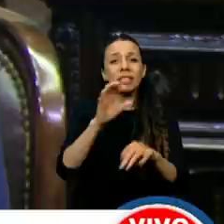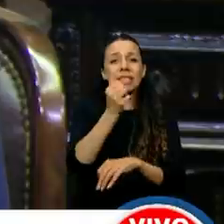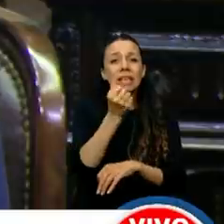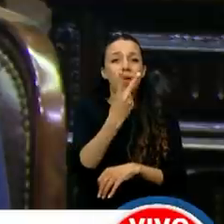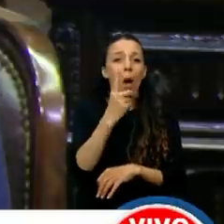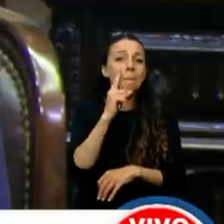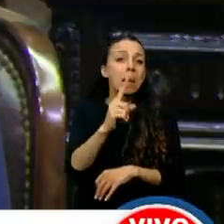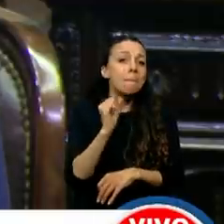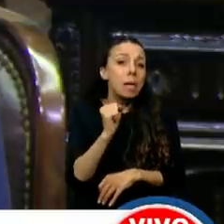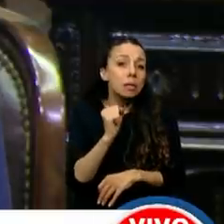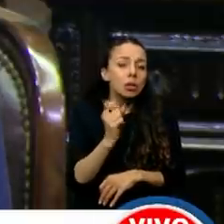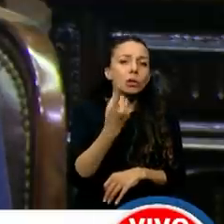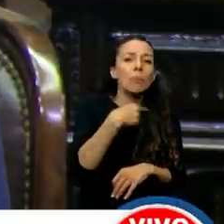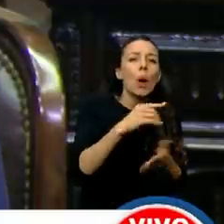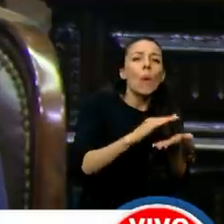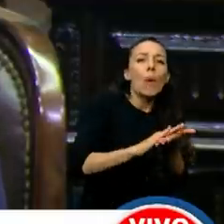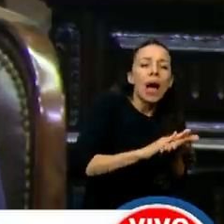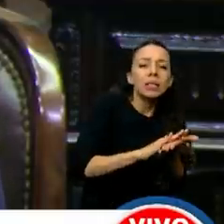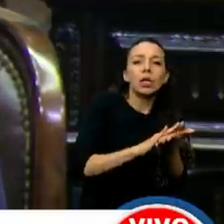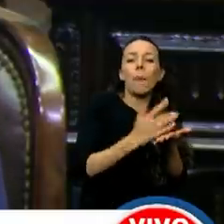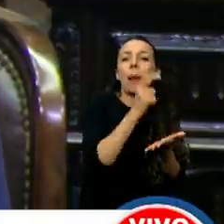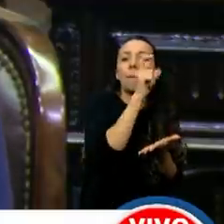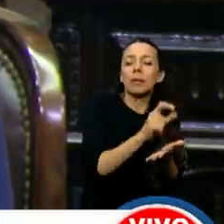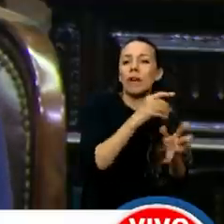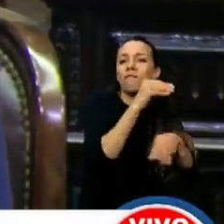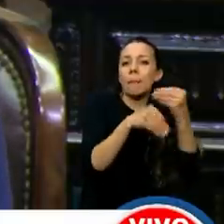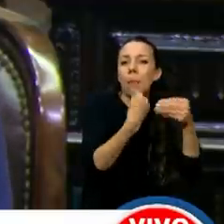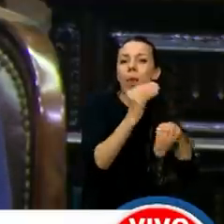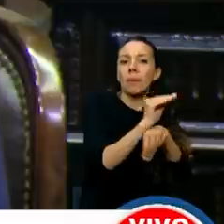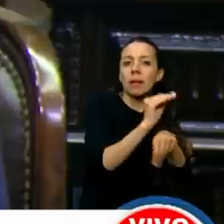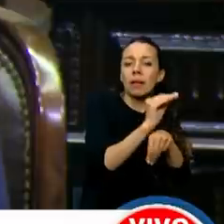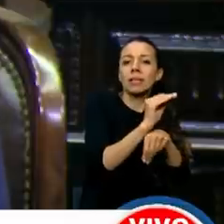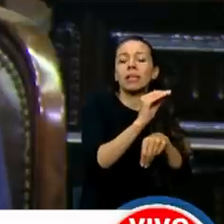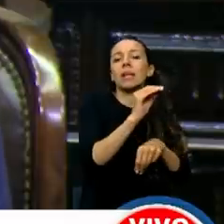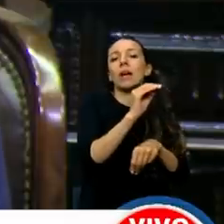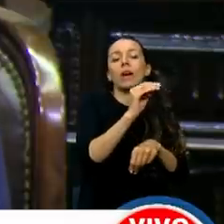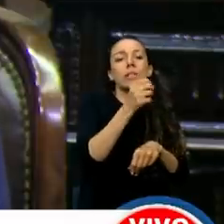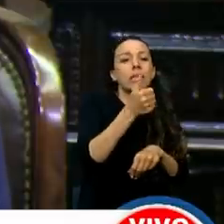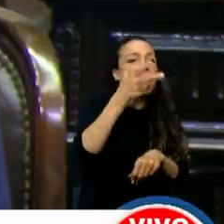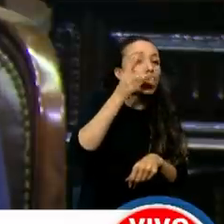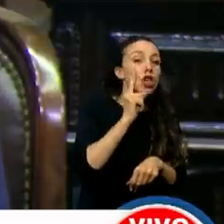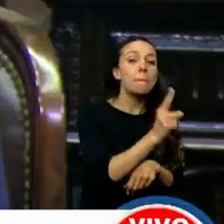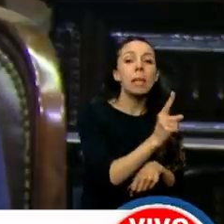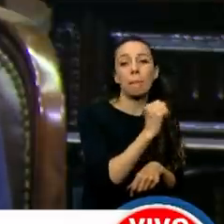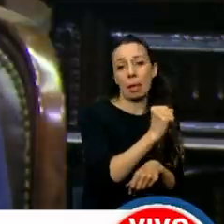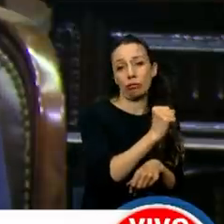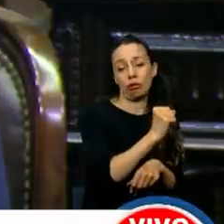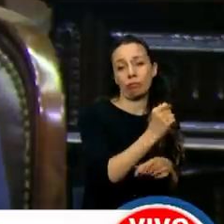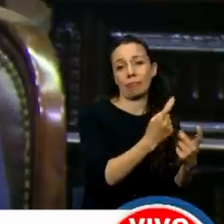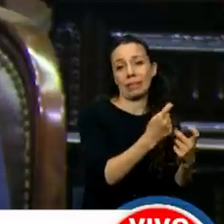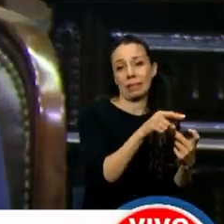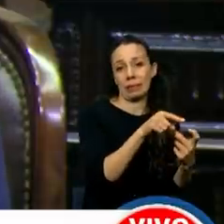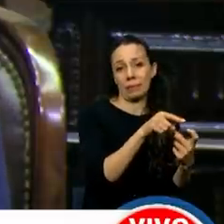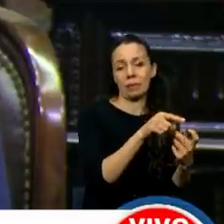presidente y la canasta básica asciende a 58 mil pesos que esto ha producido un endeudamiento en cada economía